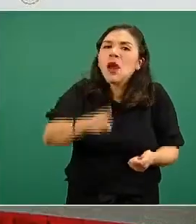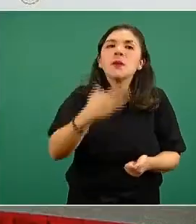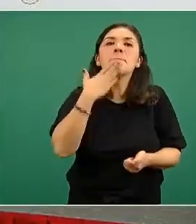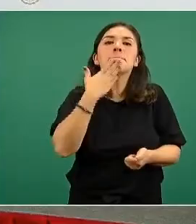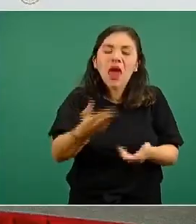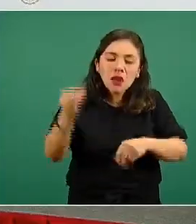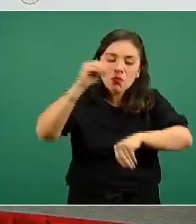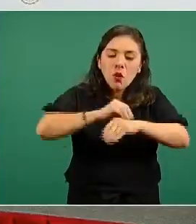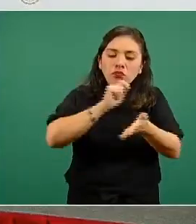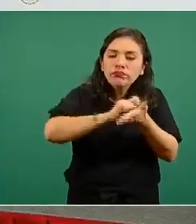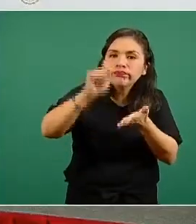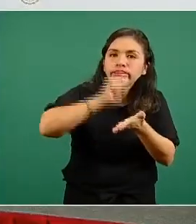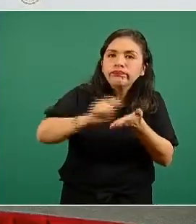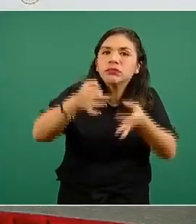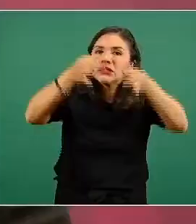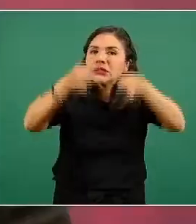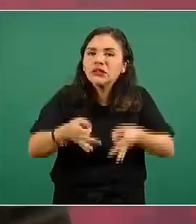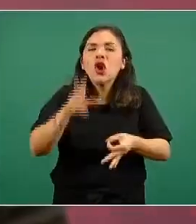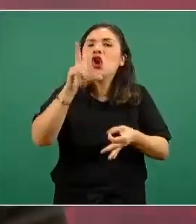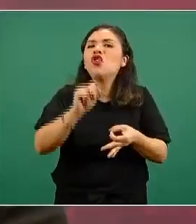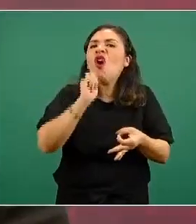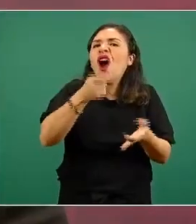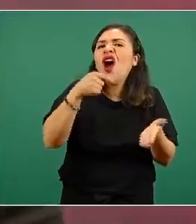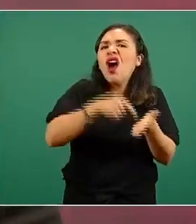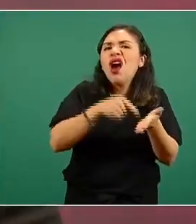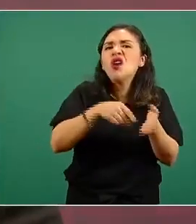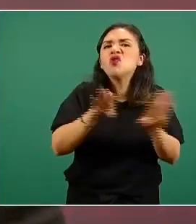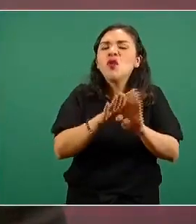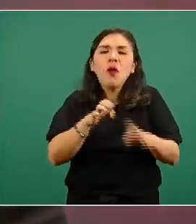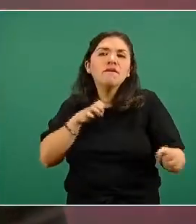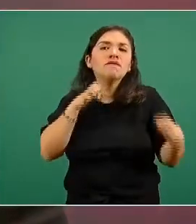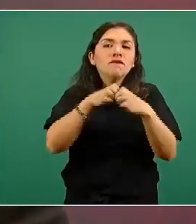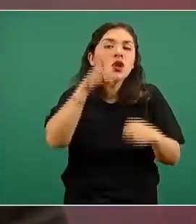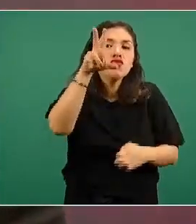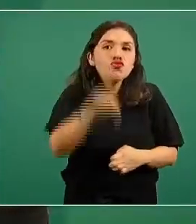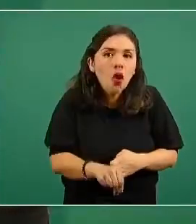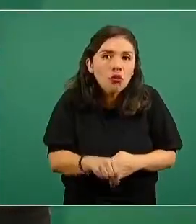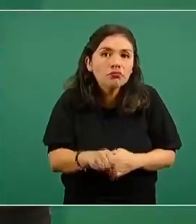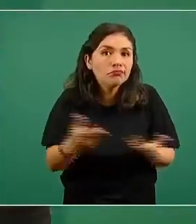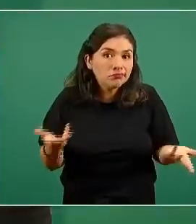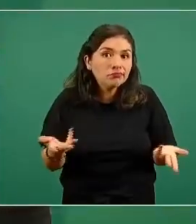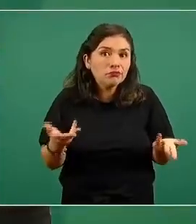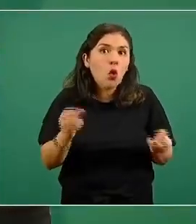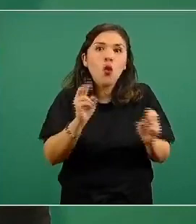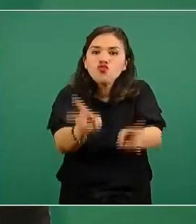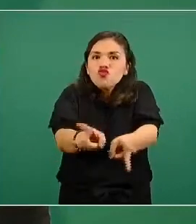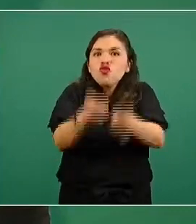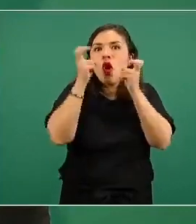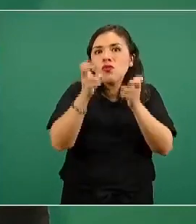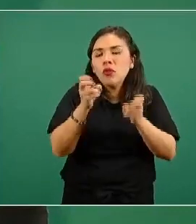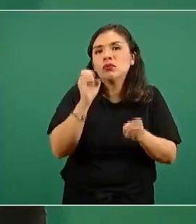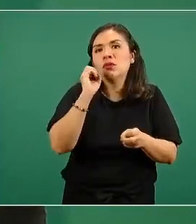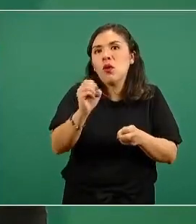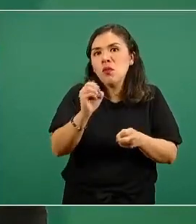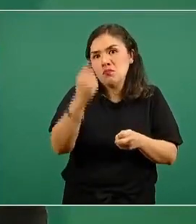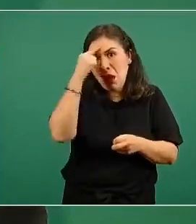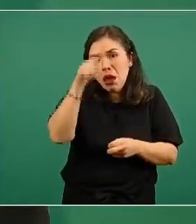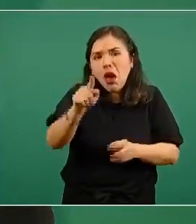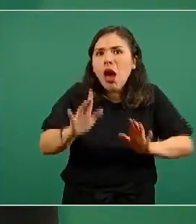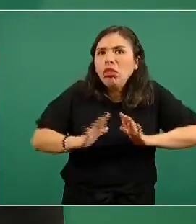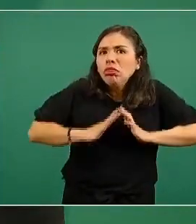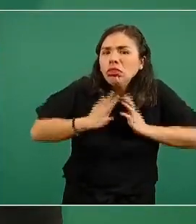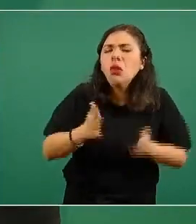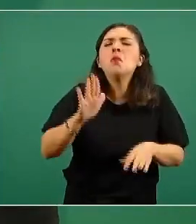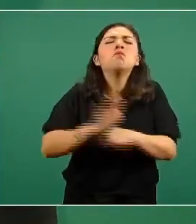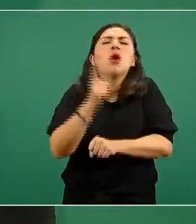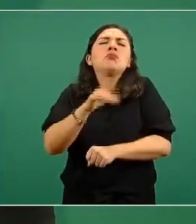bien aplicado y no se trata de un engaño o de un robo que le están haciendo a usted, porque lo peor que